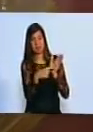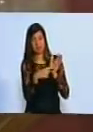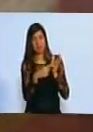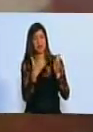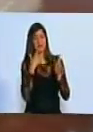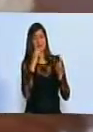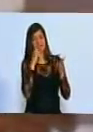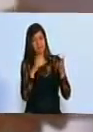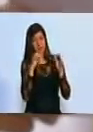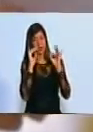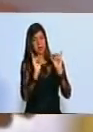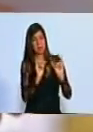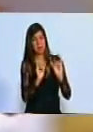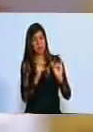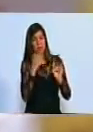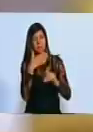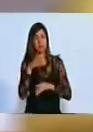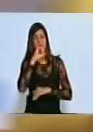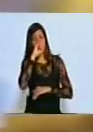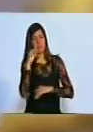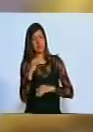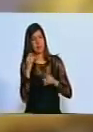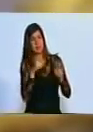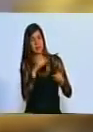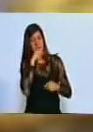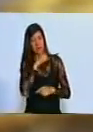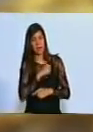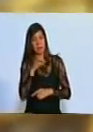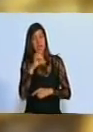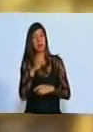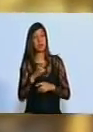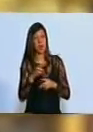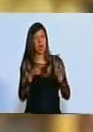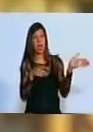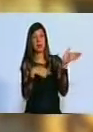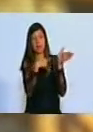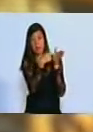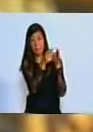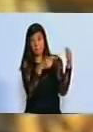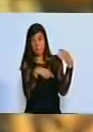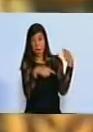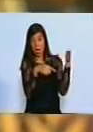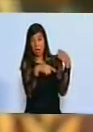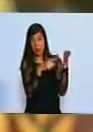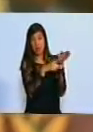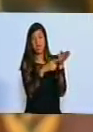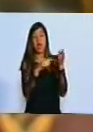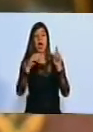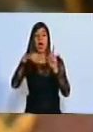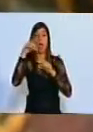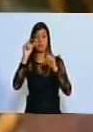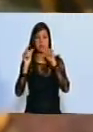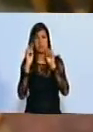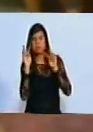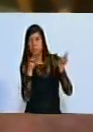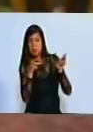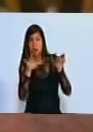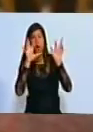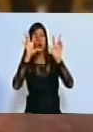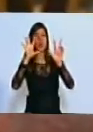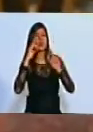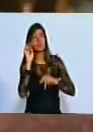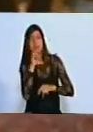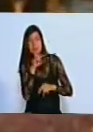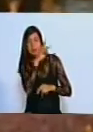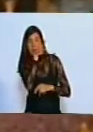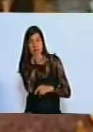de autoafirmación patriótica al verificar que nuestro tricolor tenga las ocho estrellas. Nuestros niños y